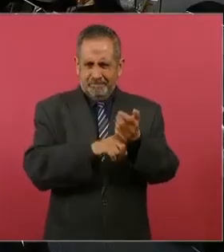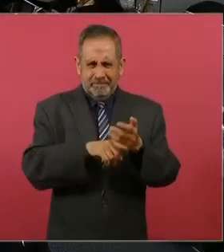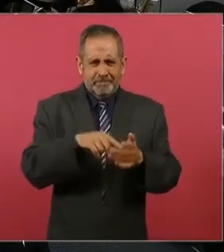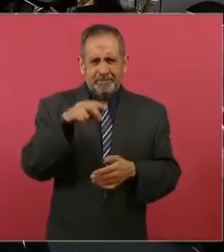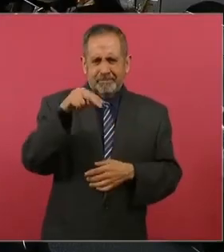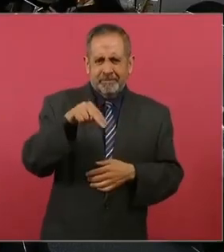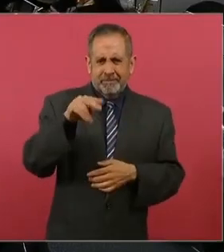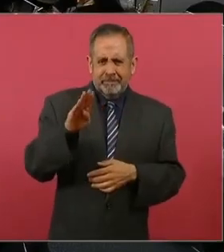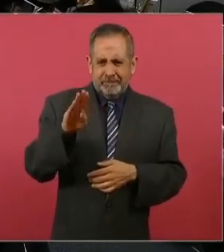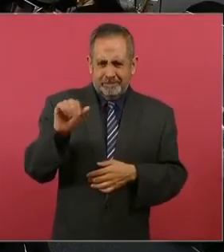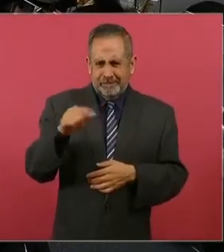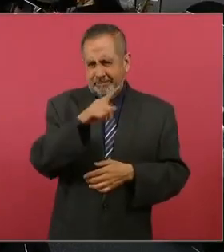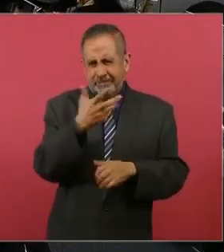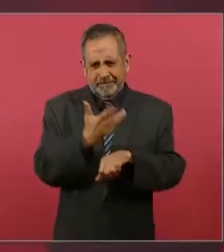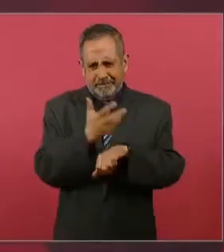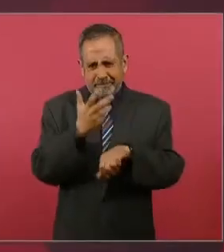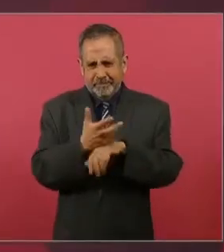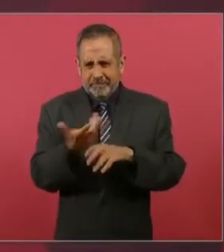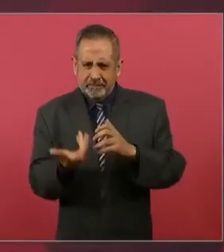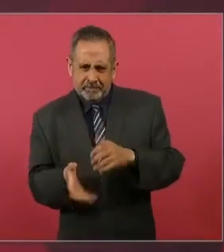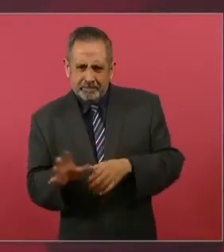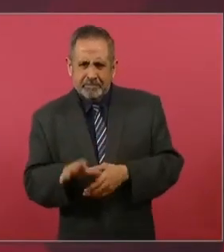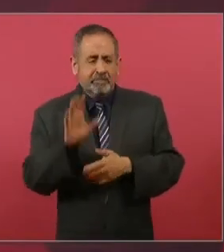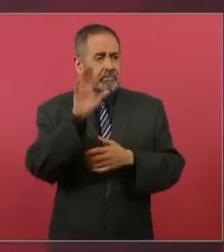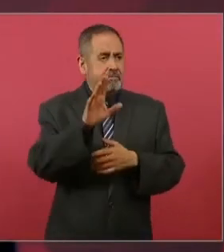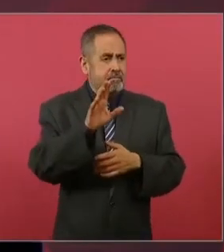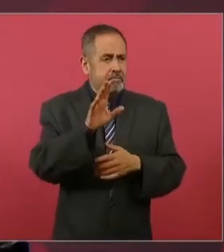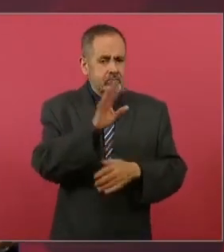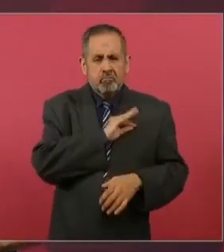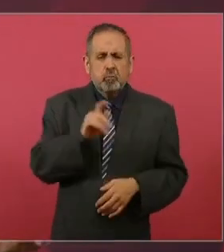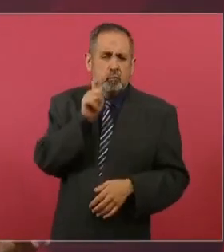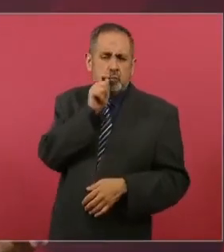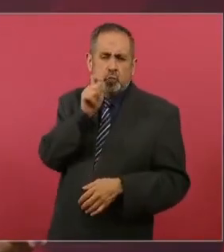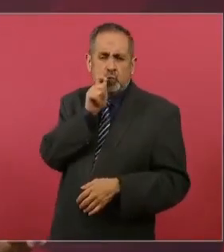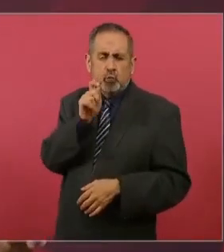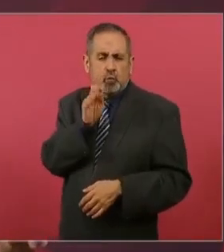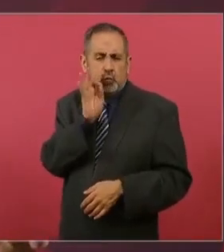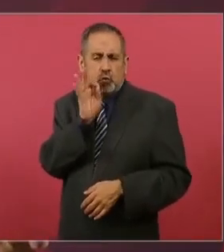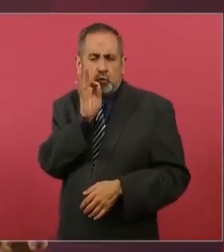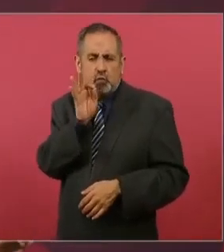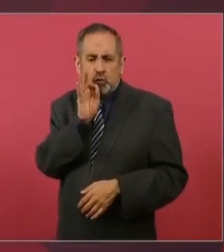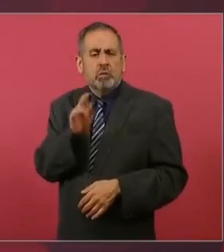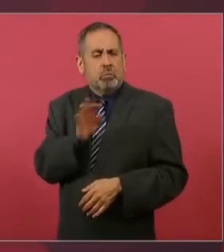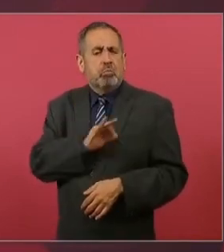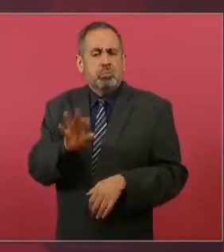más famosa de básquetbol de Estados Unidos puedan fumar marihuana?